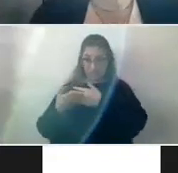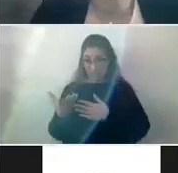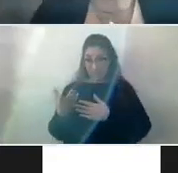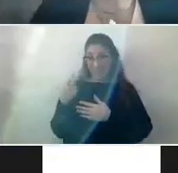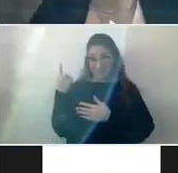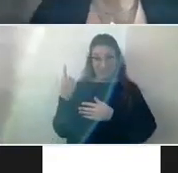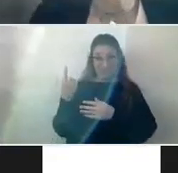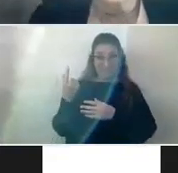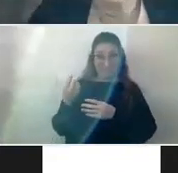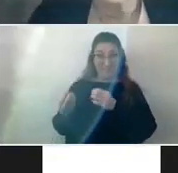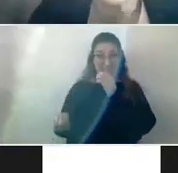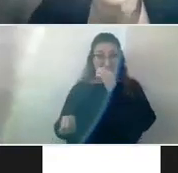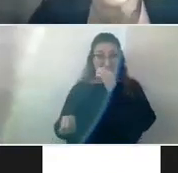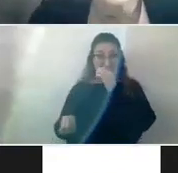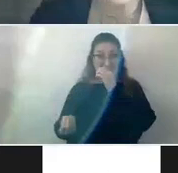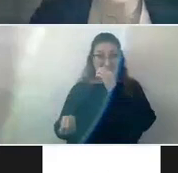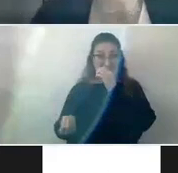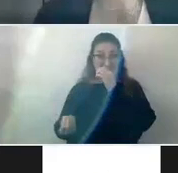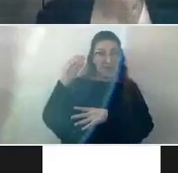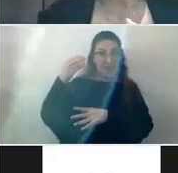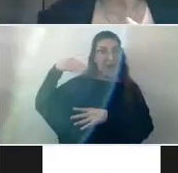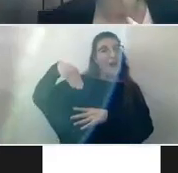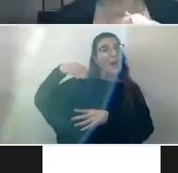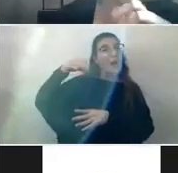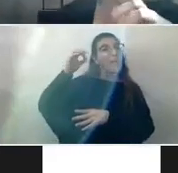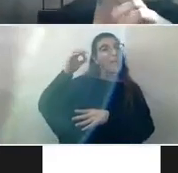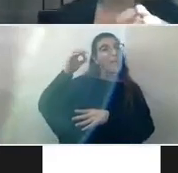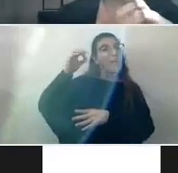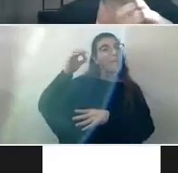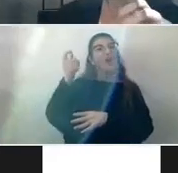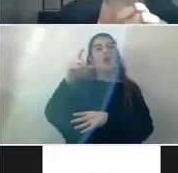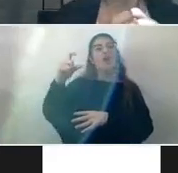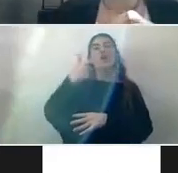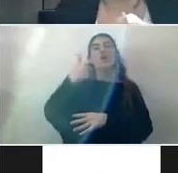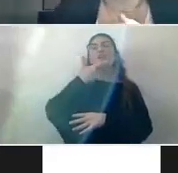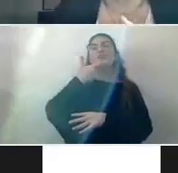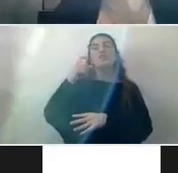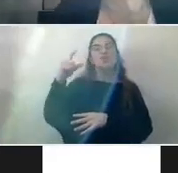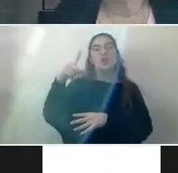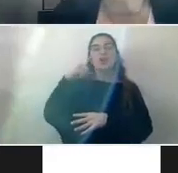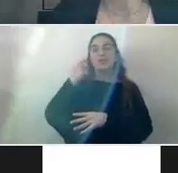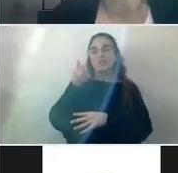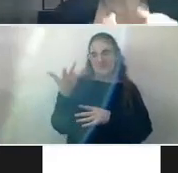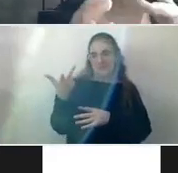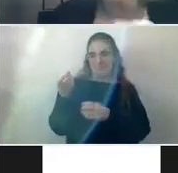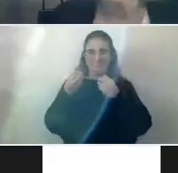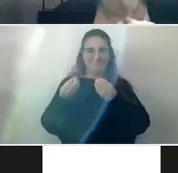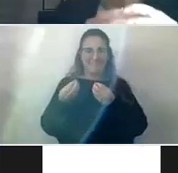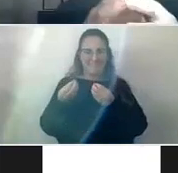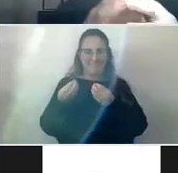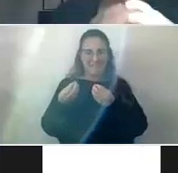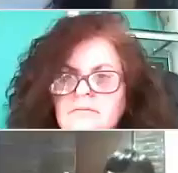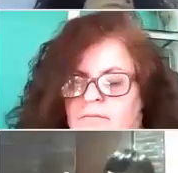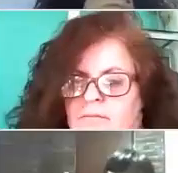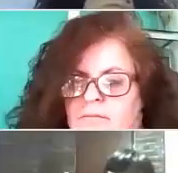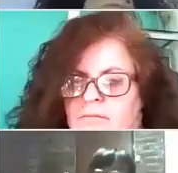llama modelo social de la discapacidad que tiene como elemento fundamental la voluntad la voluntad de la